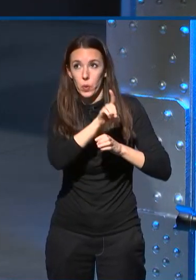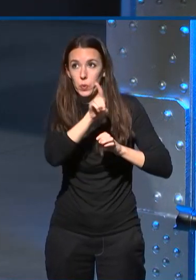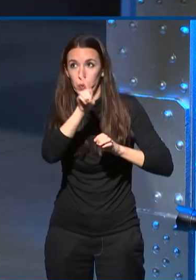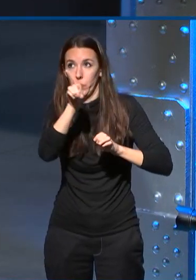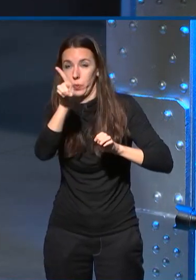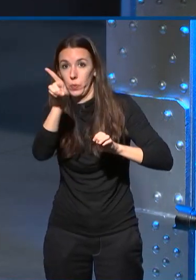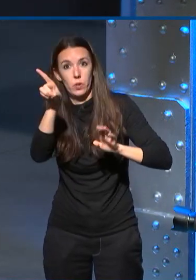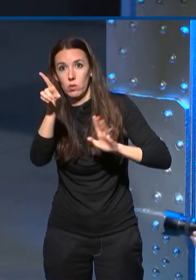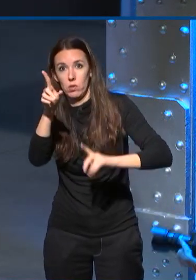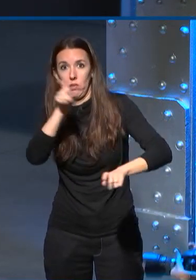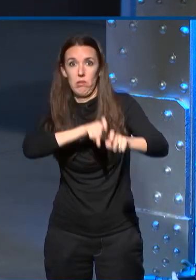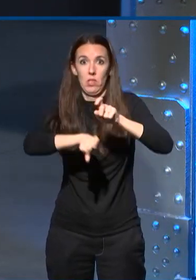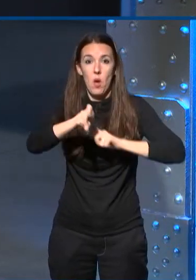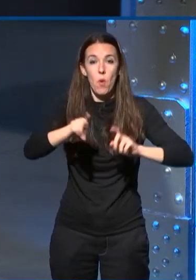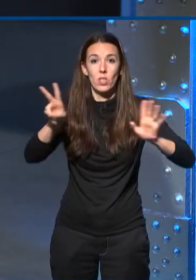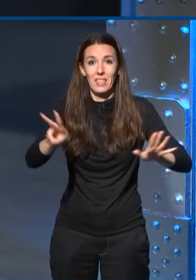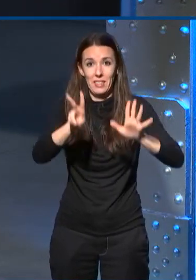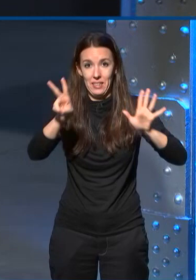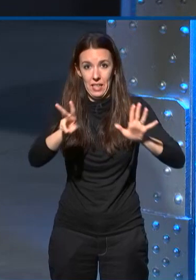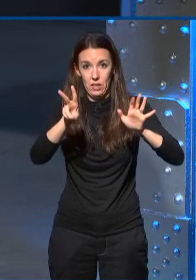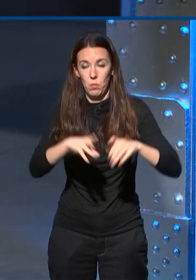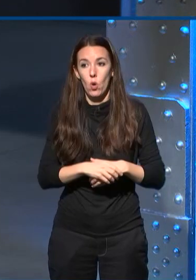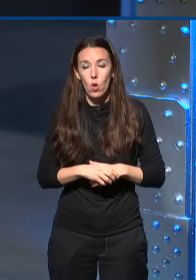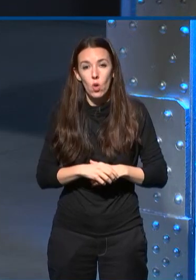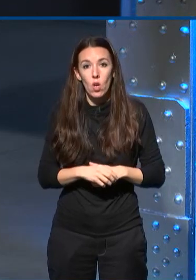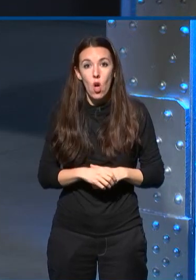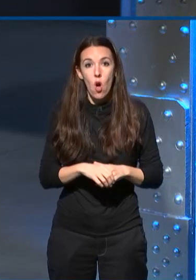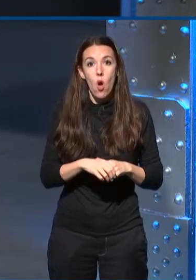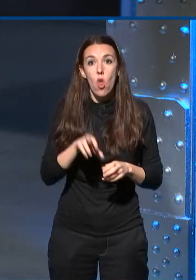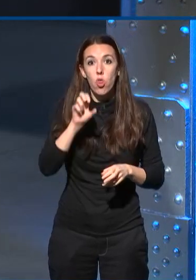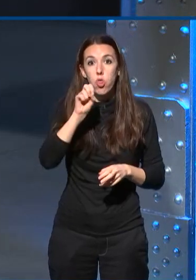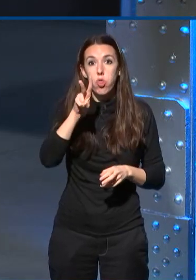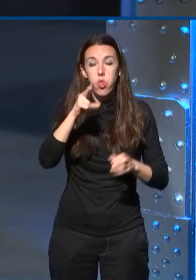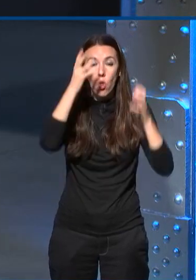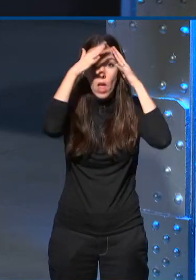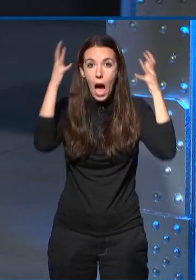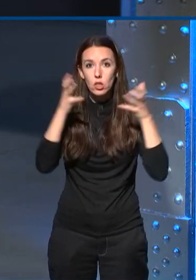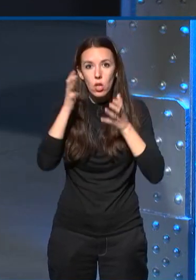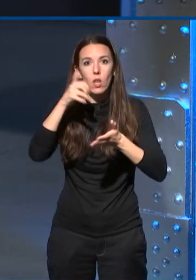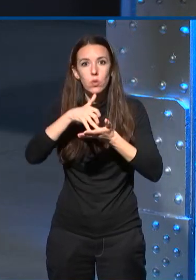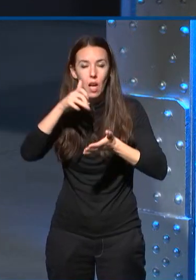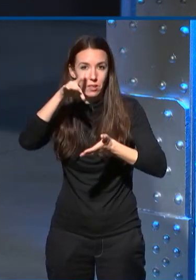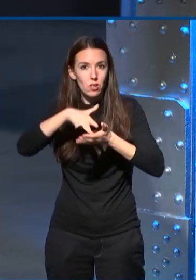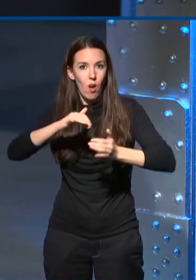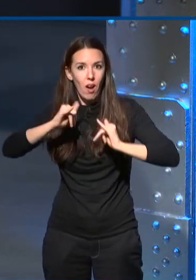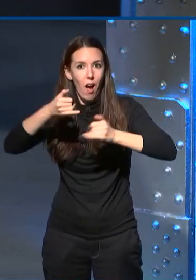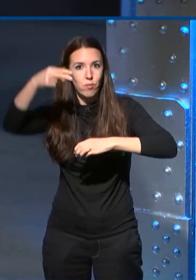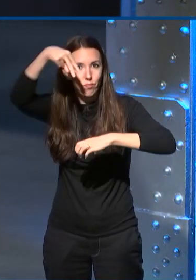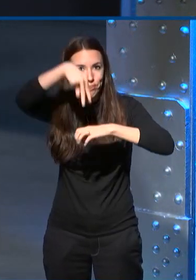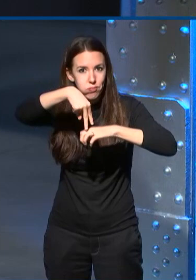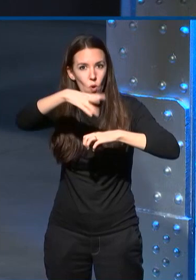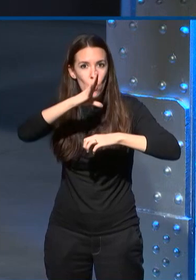misión porque era el séptimo Apolo. Los 12 astronautas pisaron la Luna y en total 20